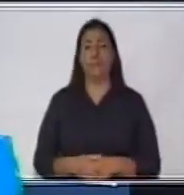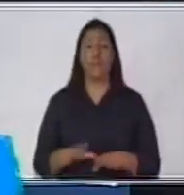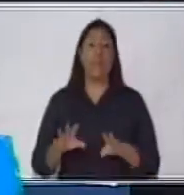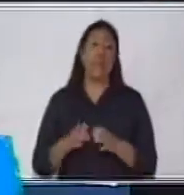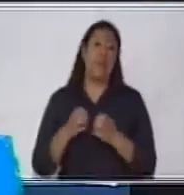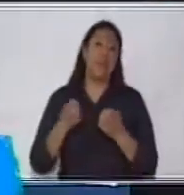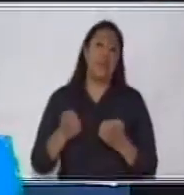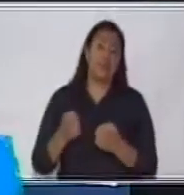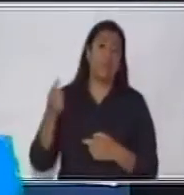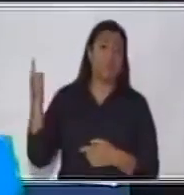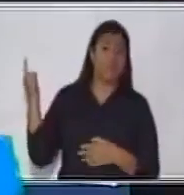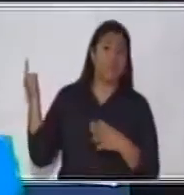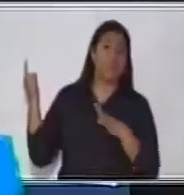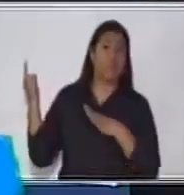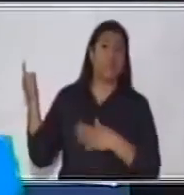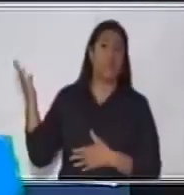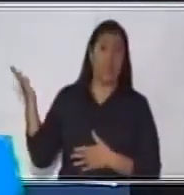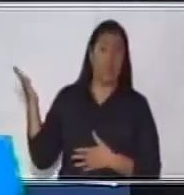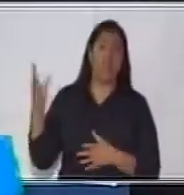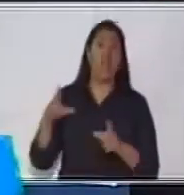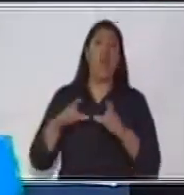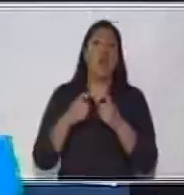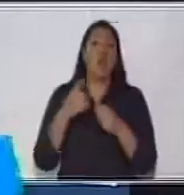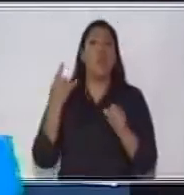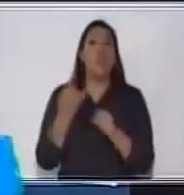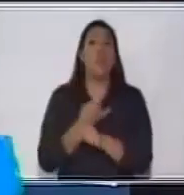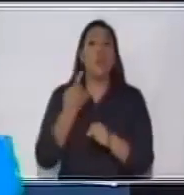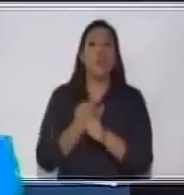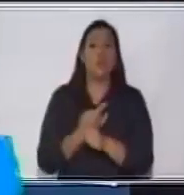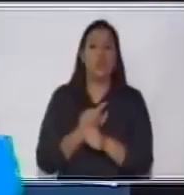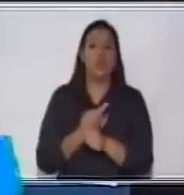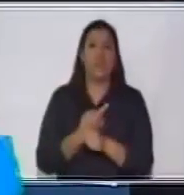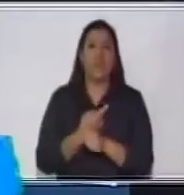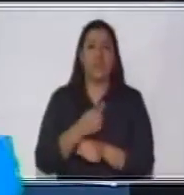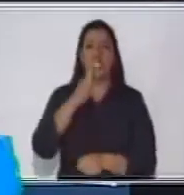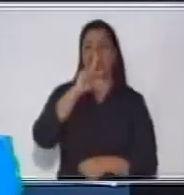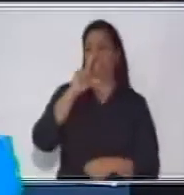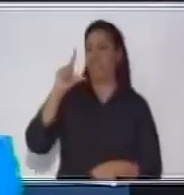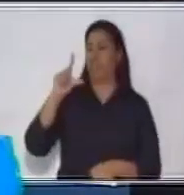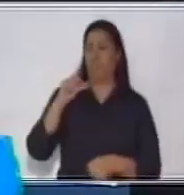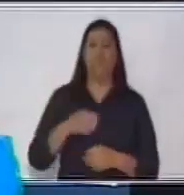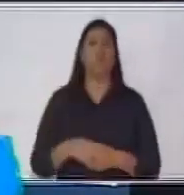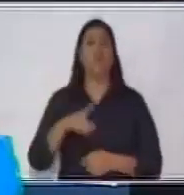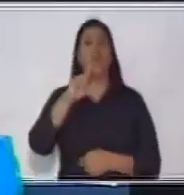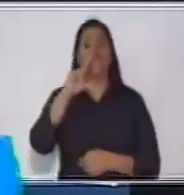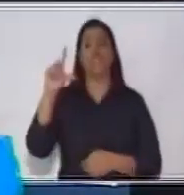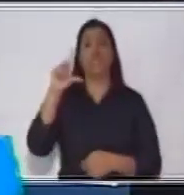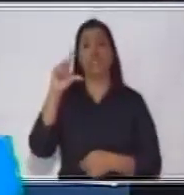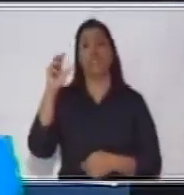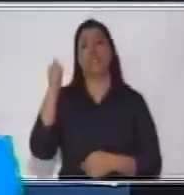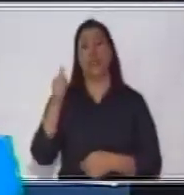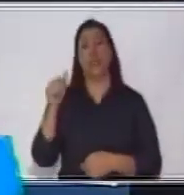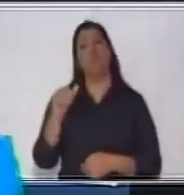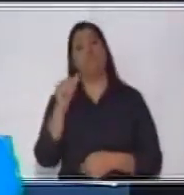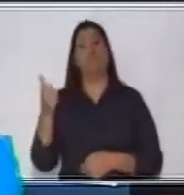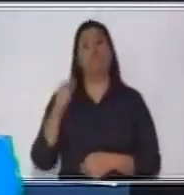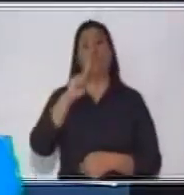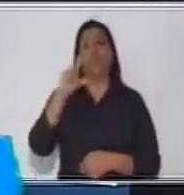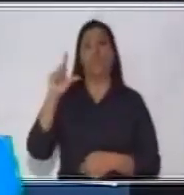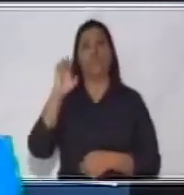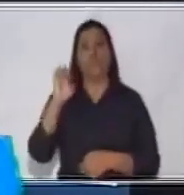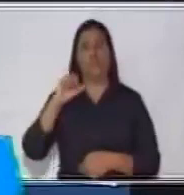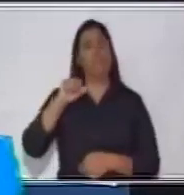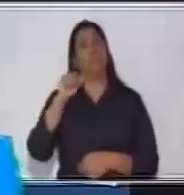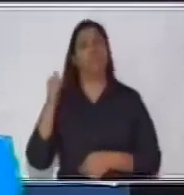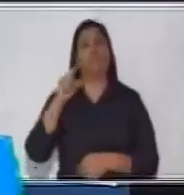Entonces acá tenemos nuestras combinaciones del fonema Y. Podemos ya, ye, yi,